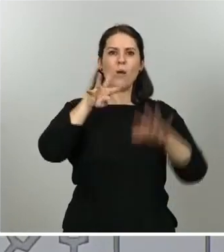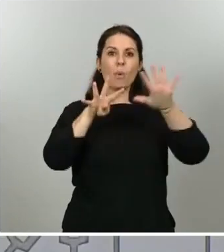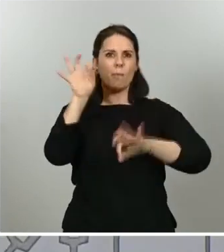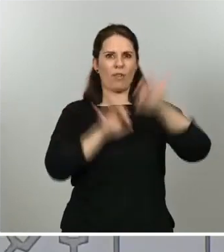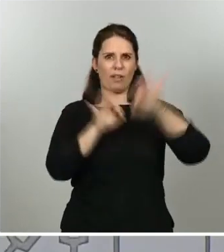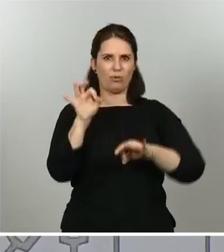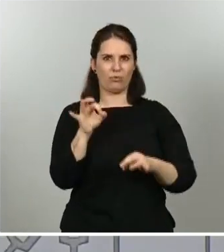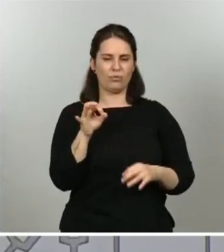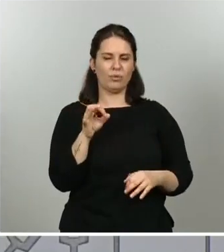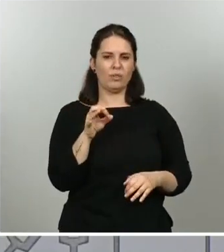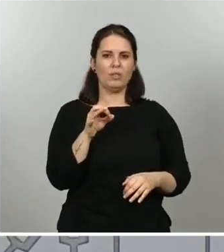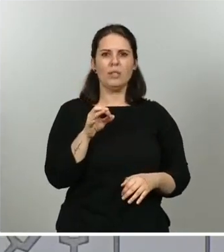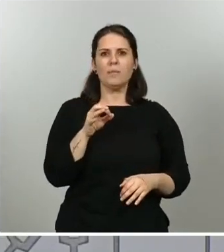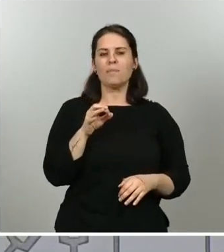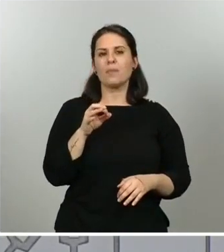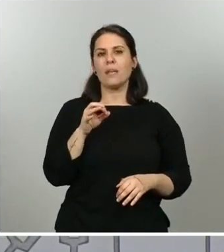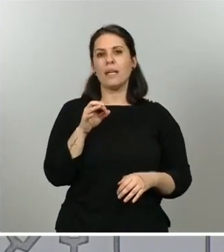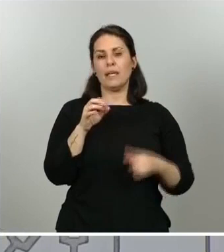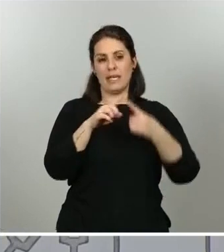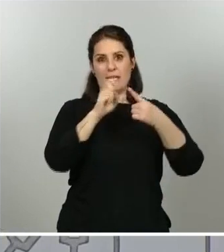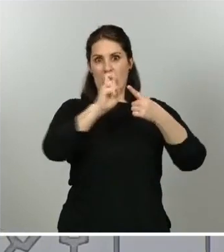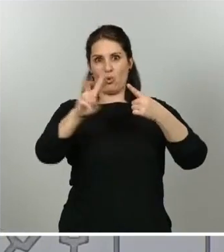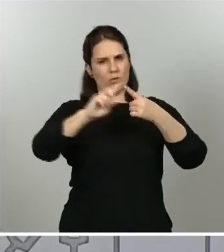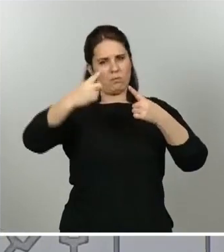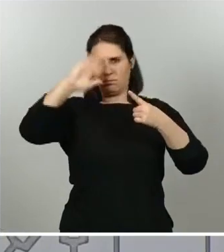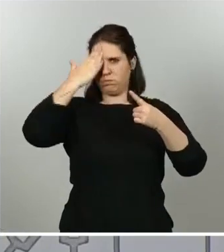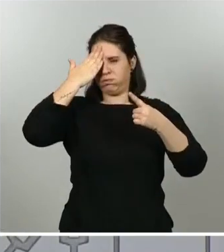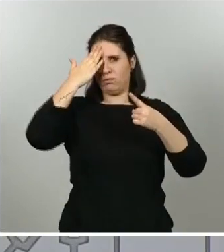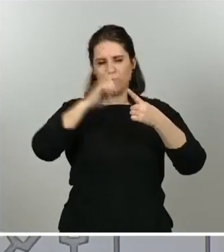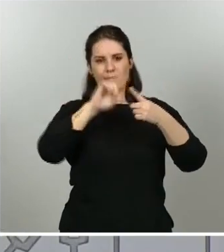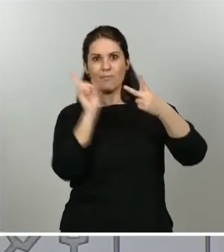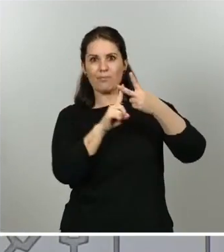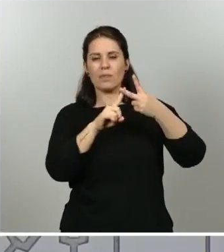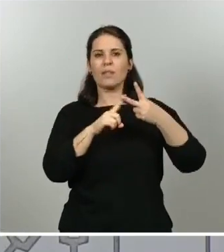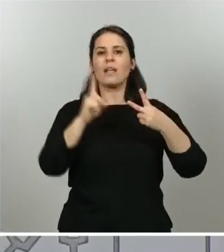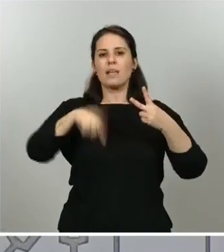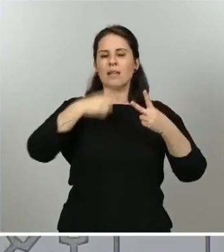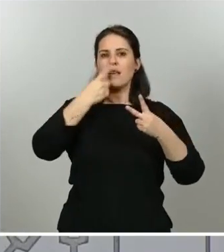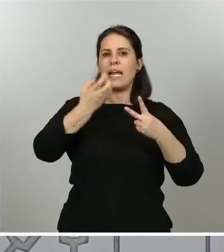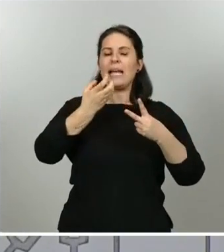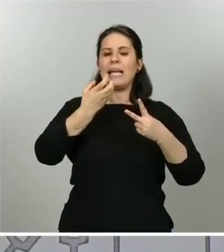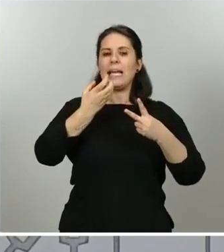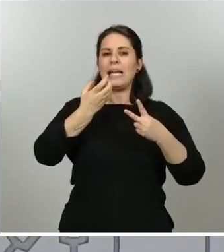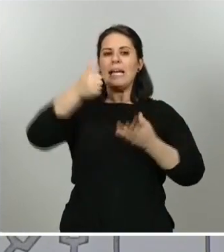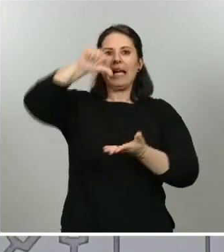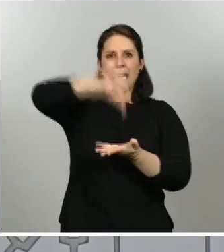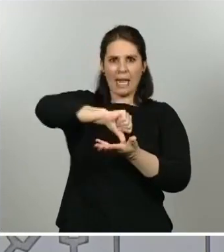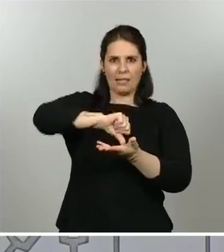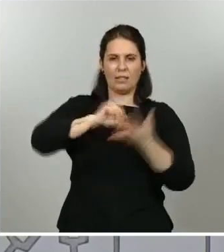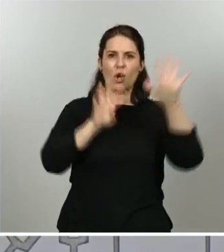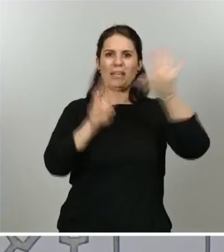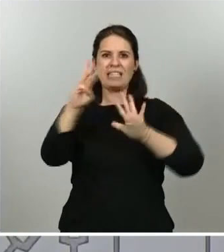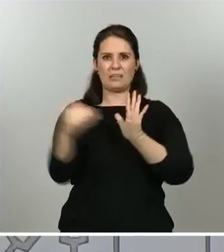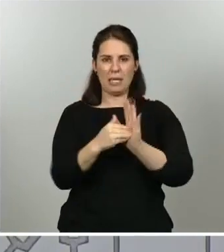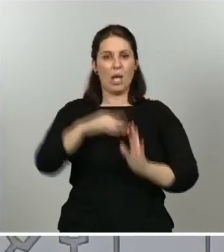fallecidos. Y por detrás de Estados Unidos tenemos a países como Irán, que tenía 93.000 casos, o Brasil, que tiene 85.000